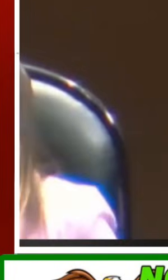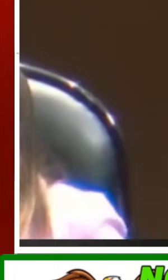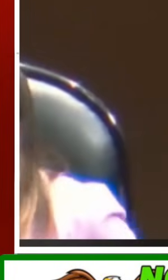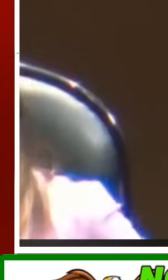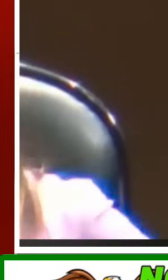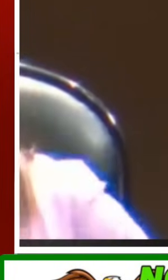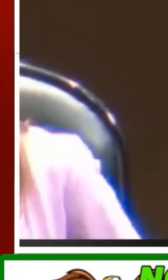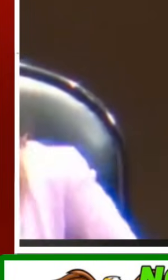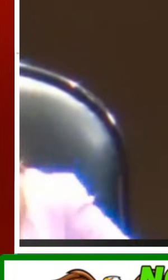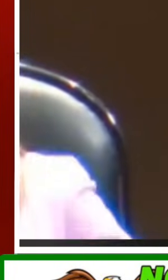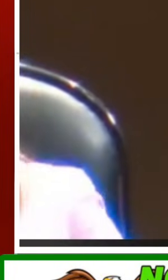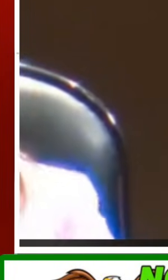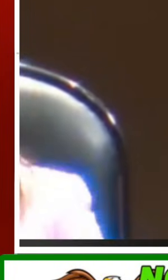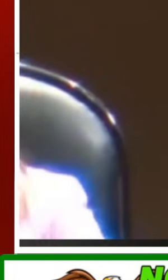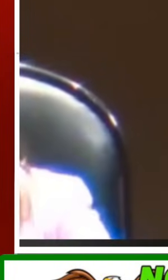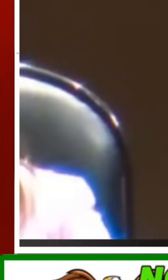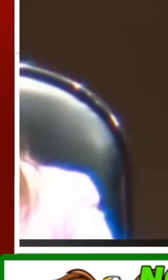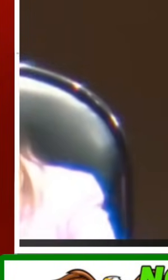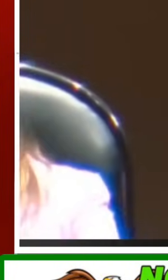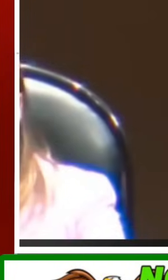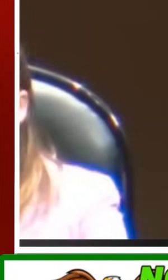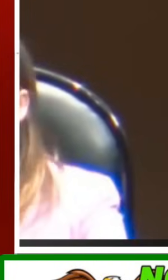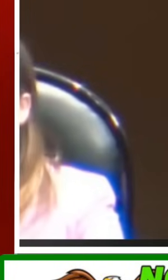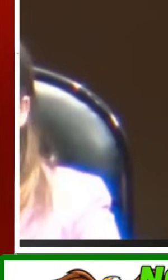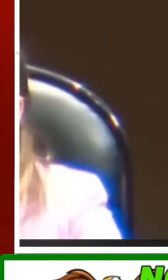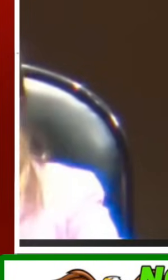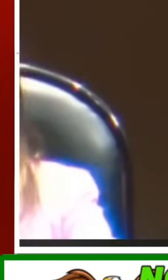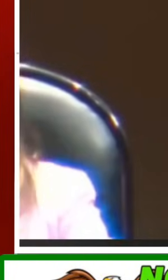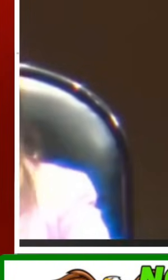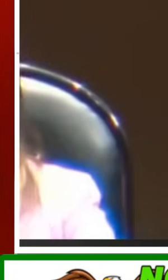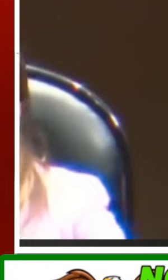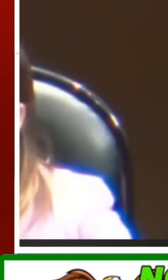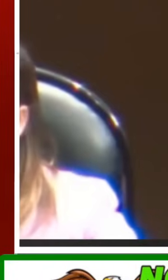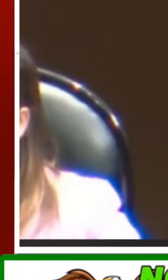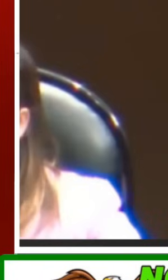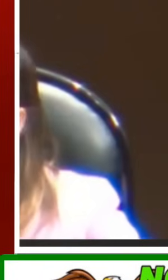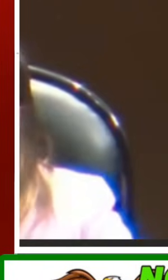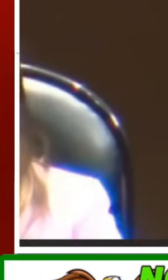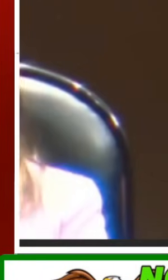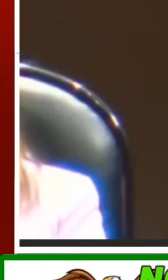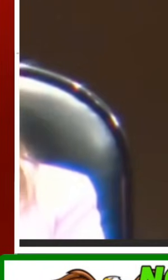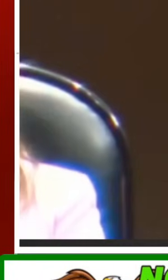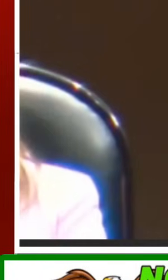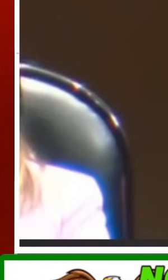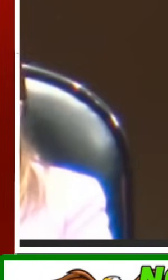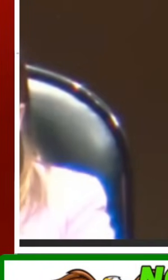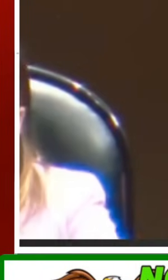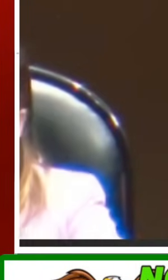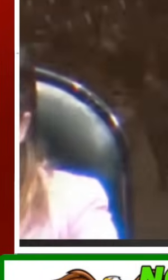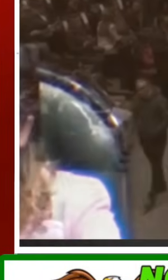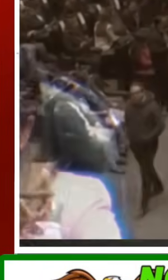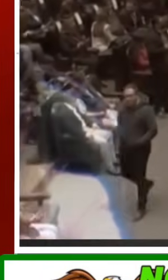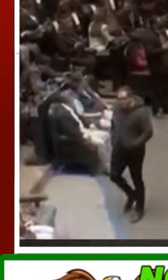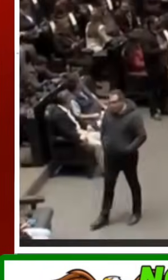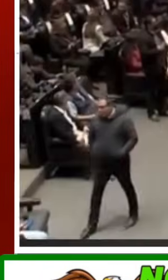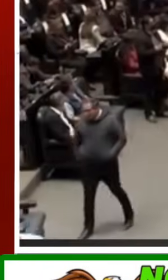Palabras como salario, trabajo jornalero, seguridad social, ejido, comunidad indígena, todavía fueron ajenas a